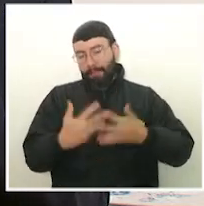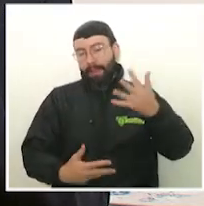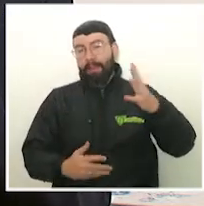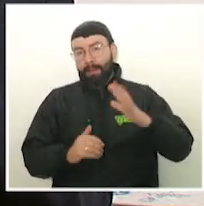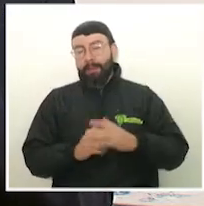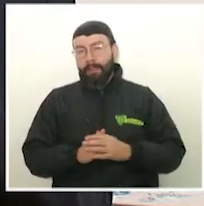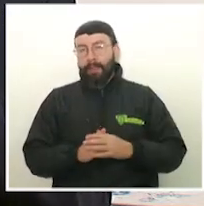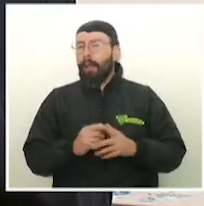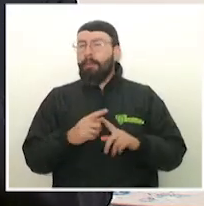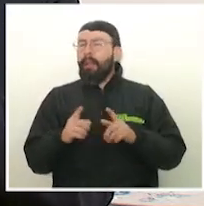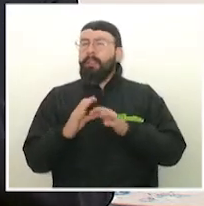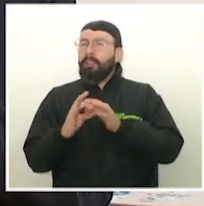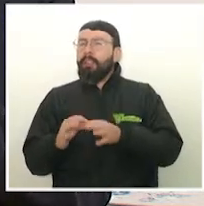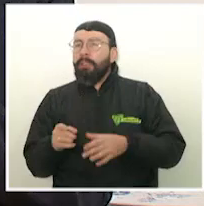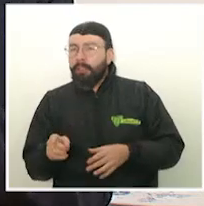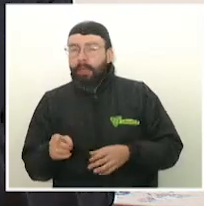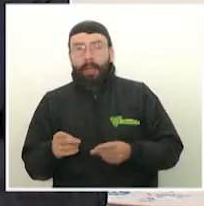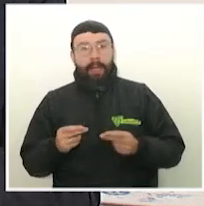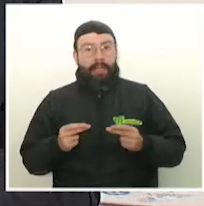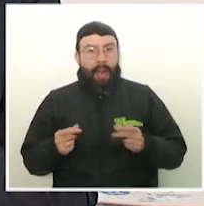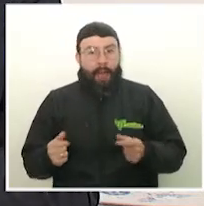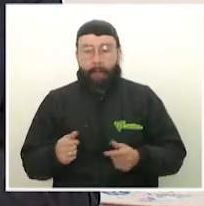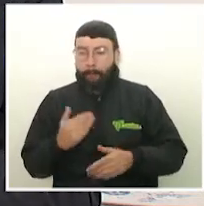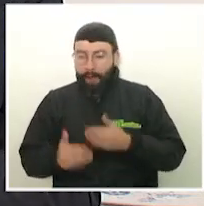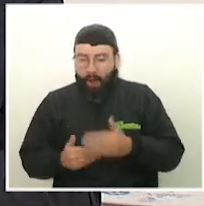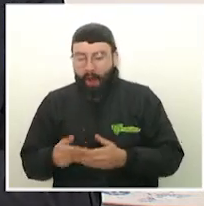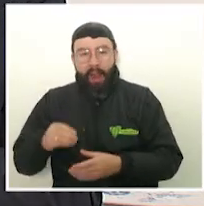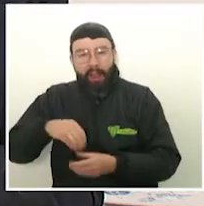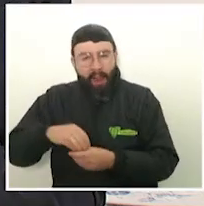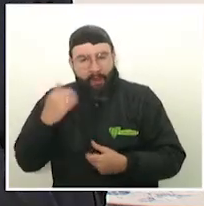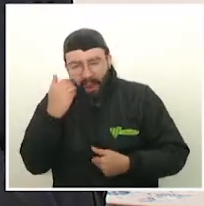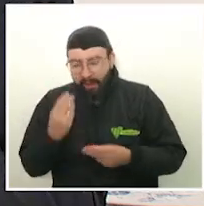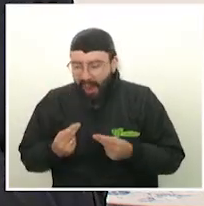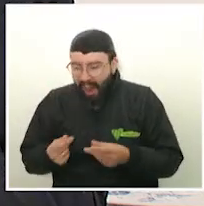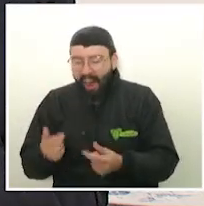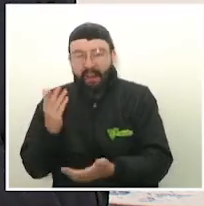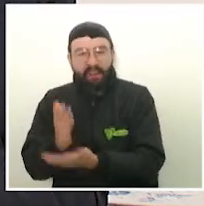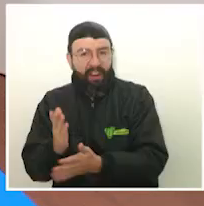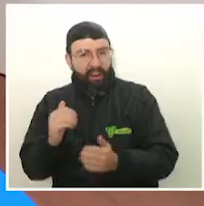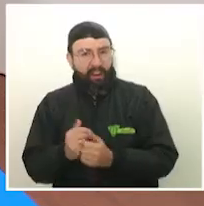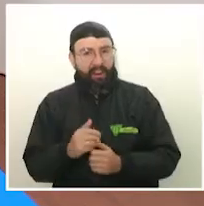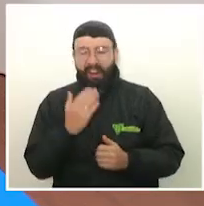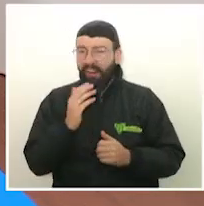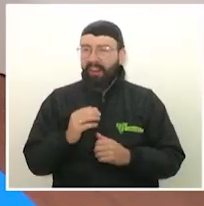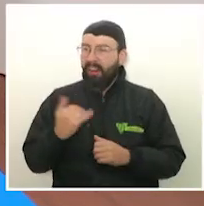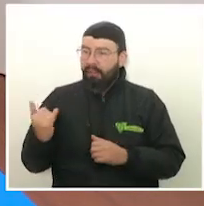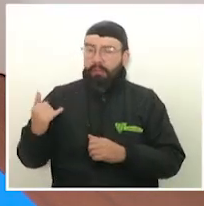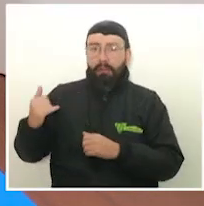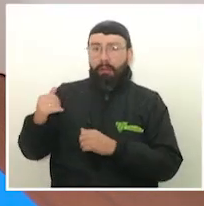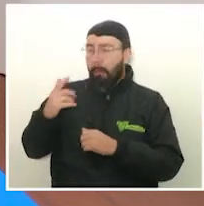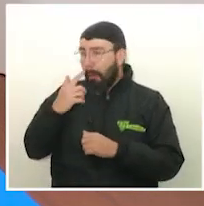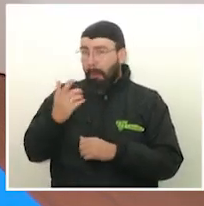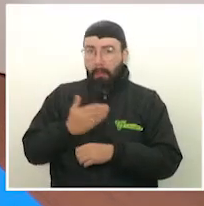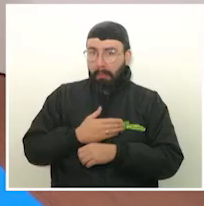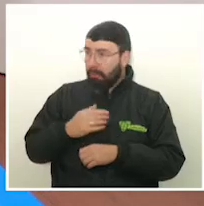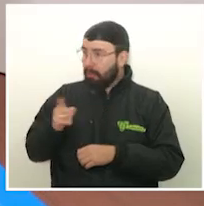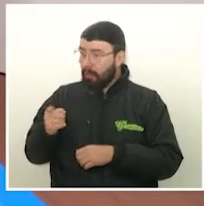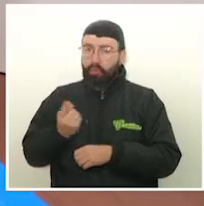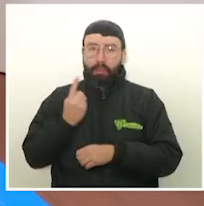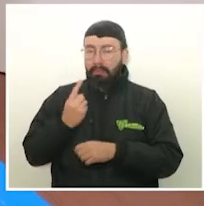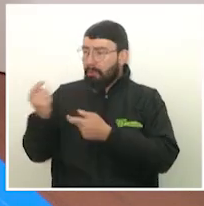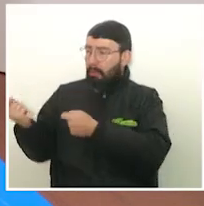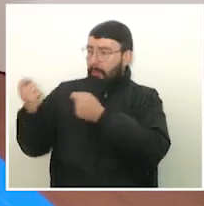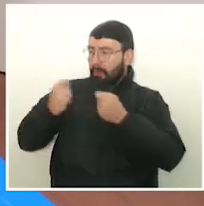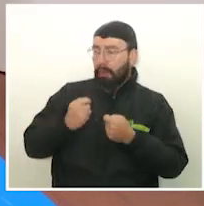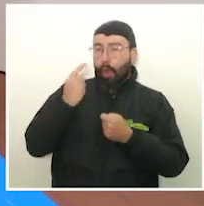con acelerar ciertos procesos patológicos. Yo le digo a los pacientes: miren, la herencia no es únicamente ojitos verdes y naricita y